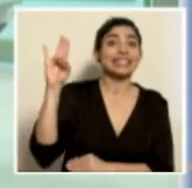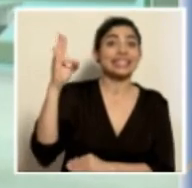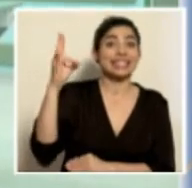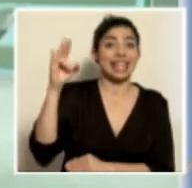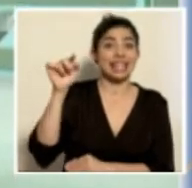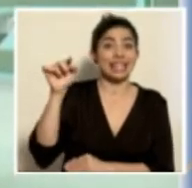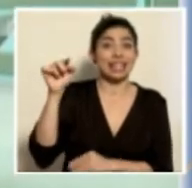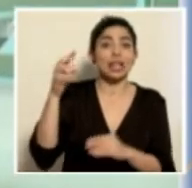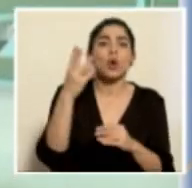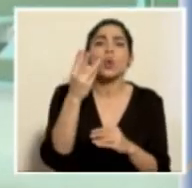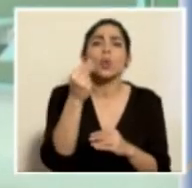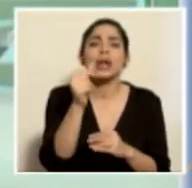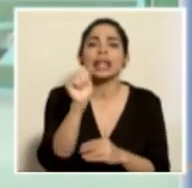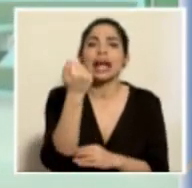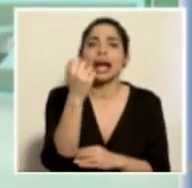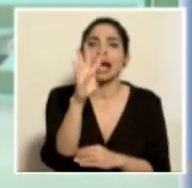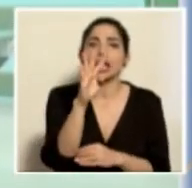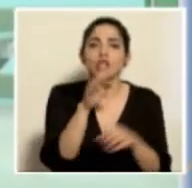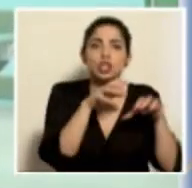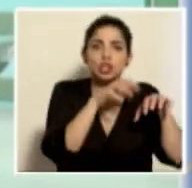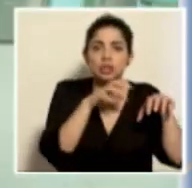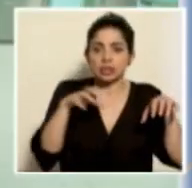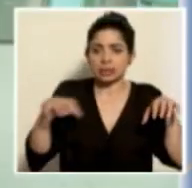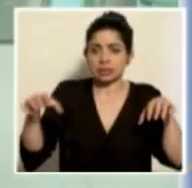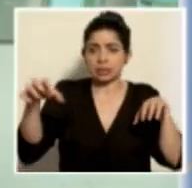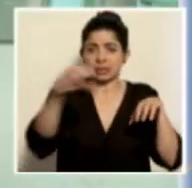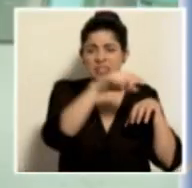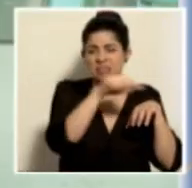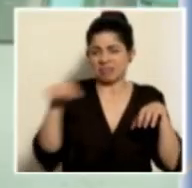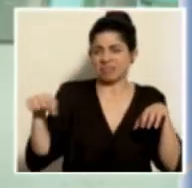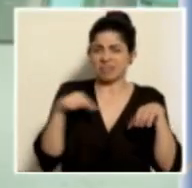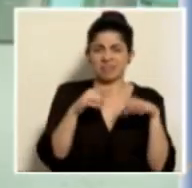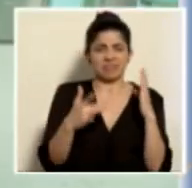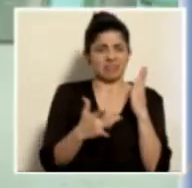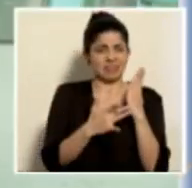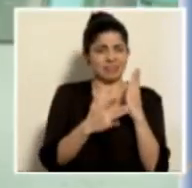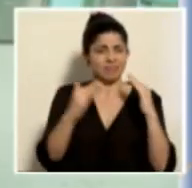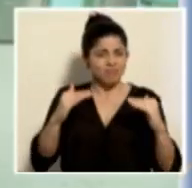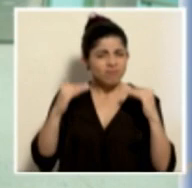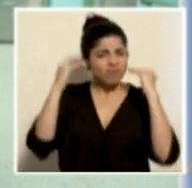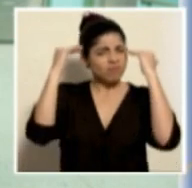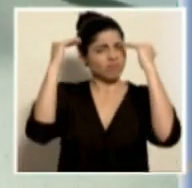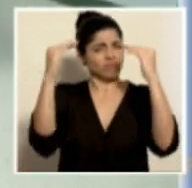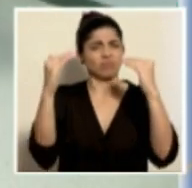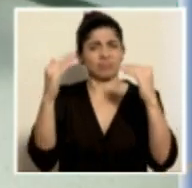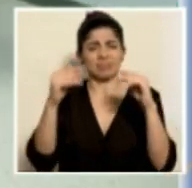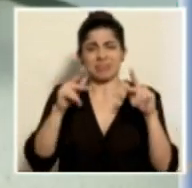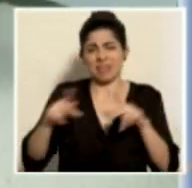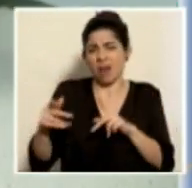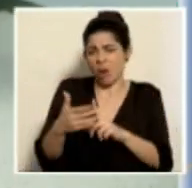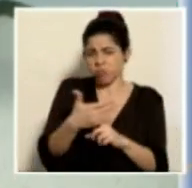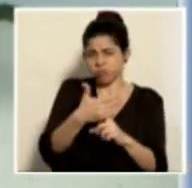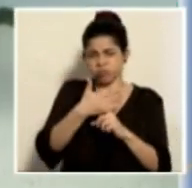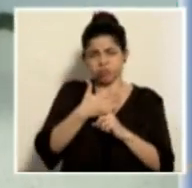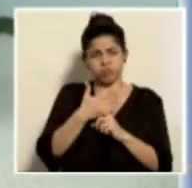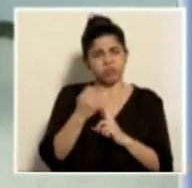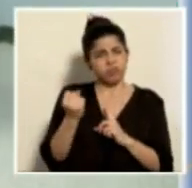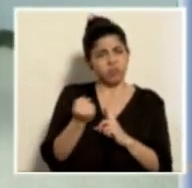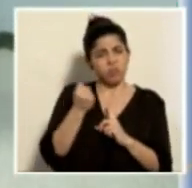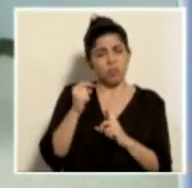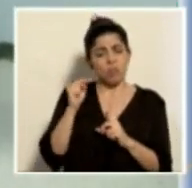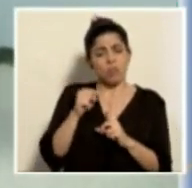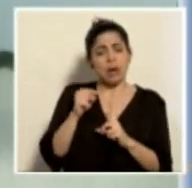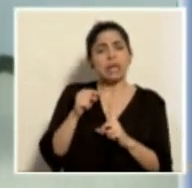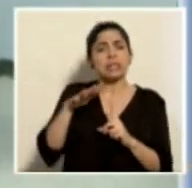son 14 cubículos de la más alta tecnología y el más alto aislamiento de pacientes, se